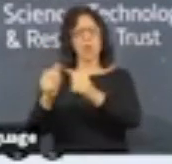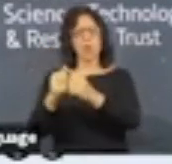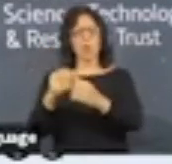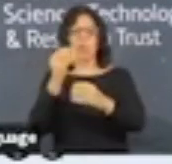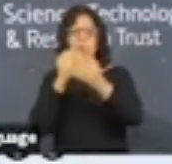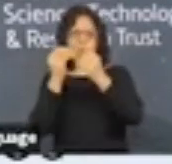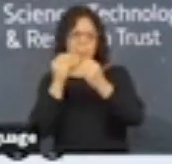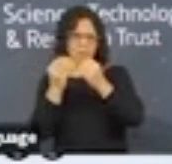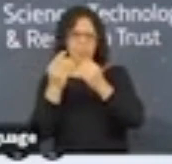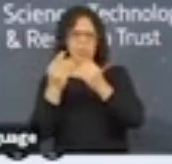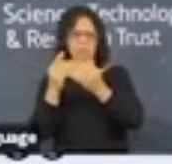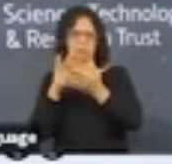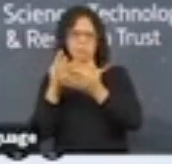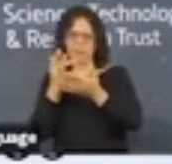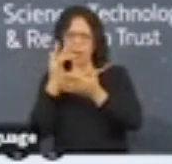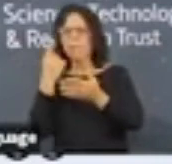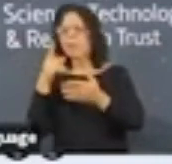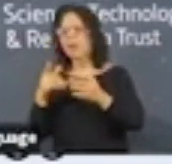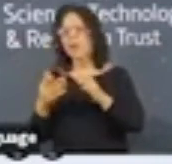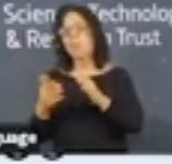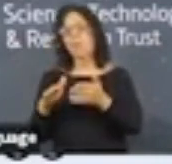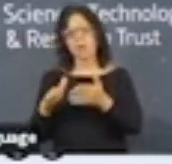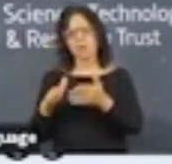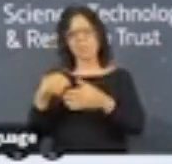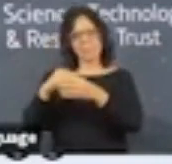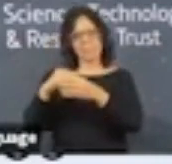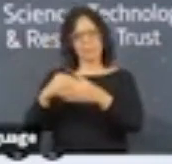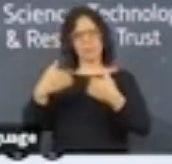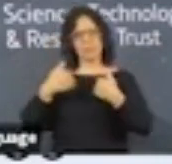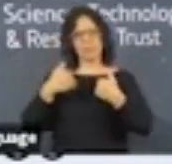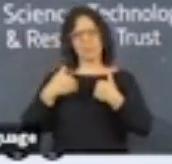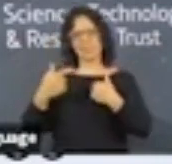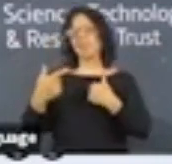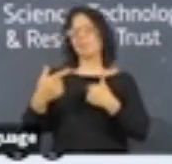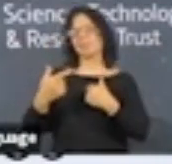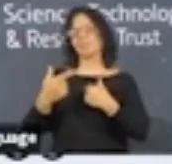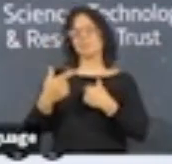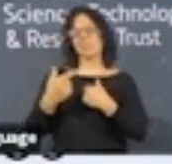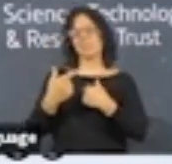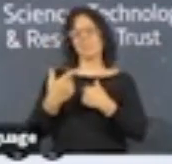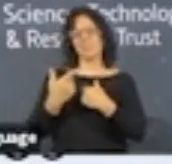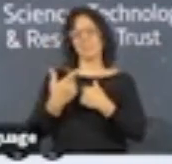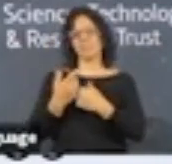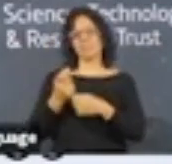y dentro pues tienen una sustancia tóxica que los elimina. En este